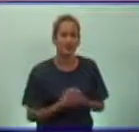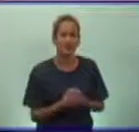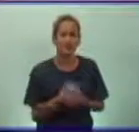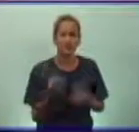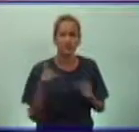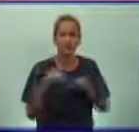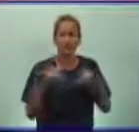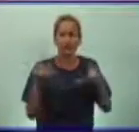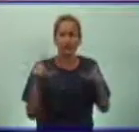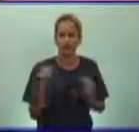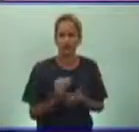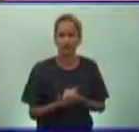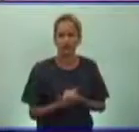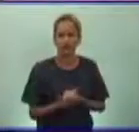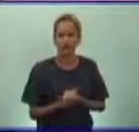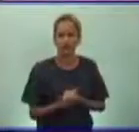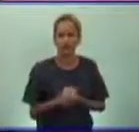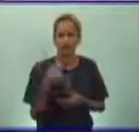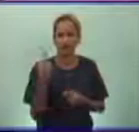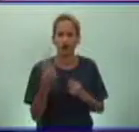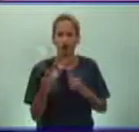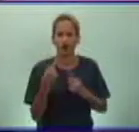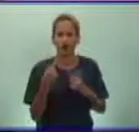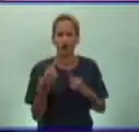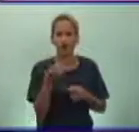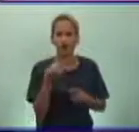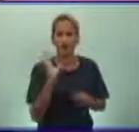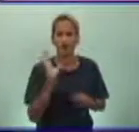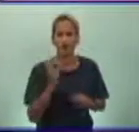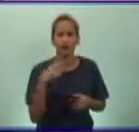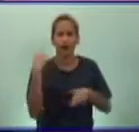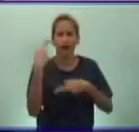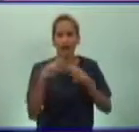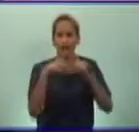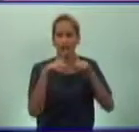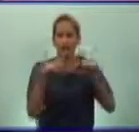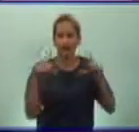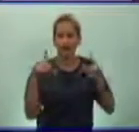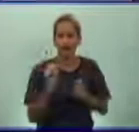propongo algo que van a hacer después. Observen.